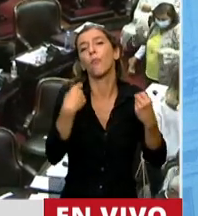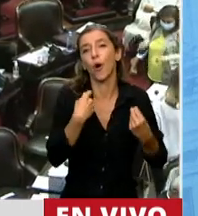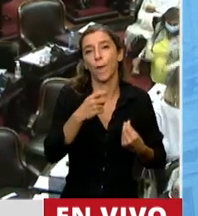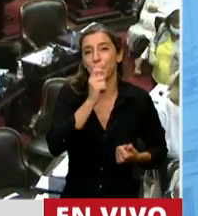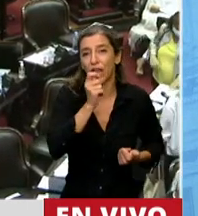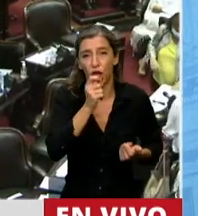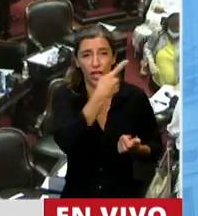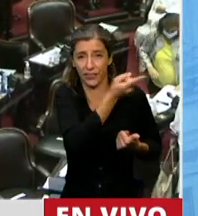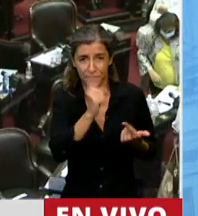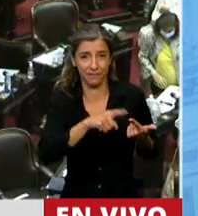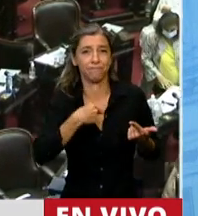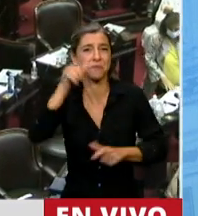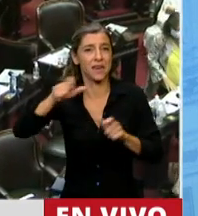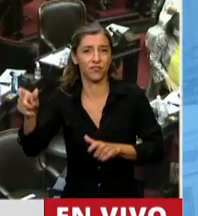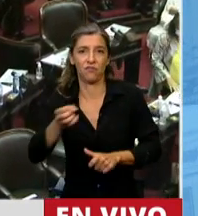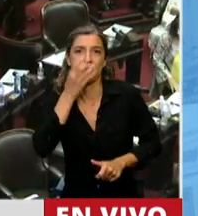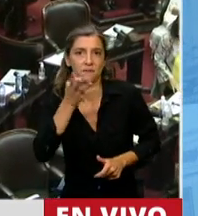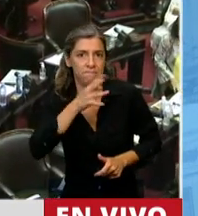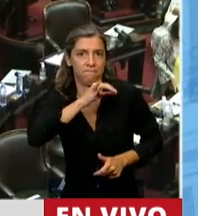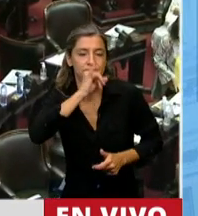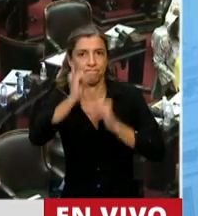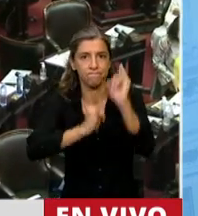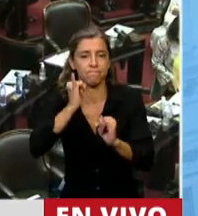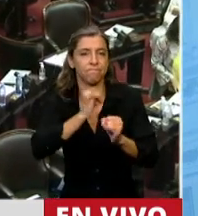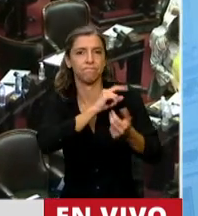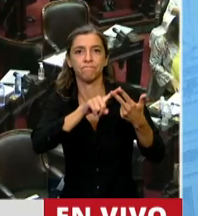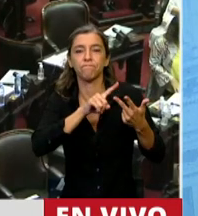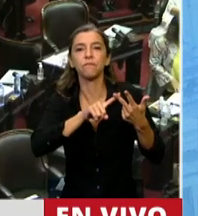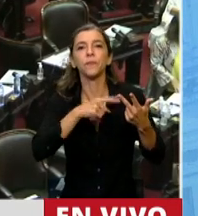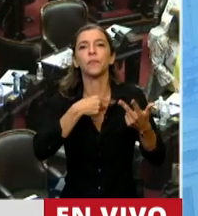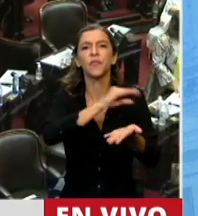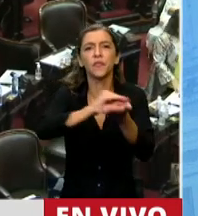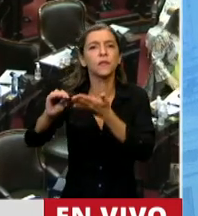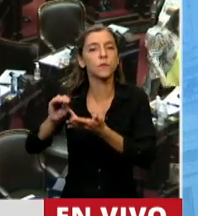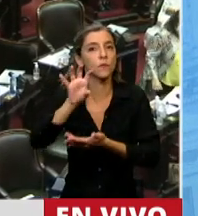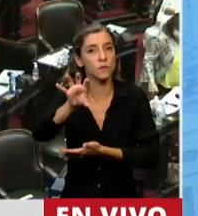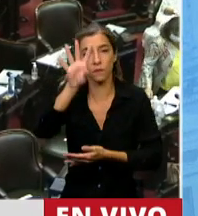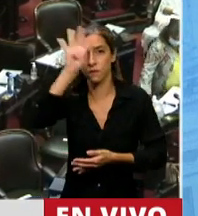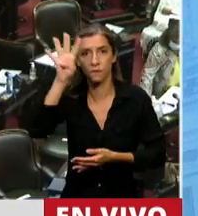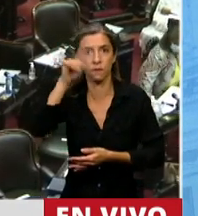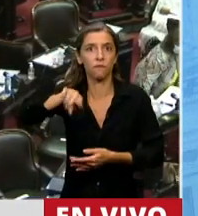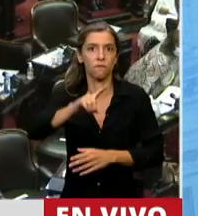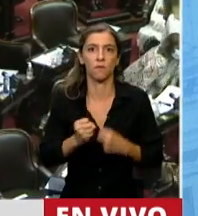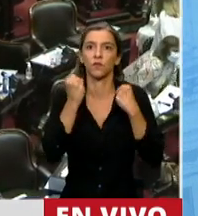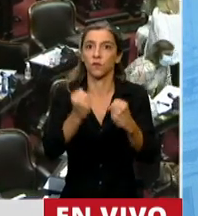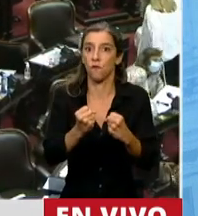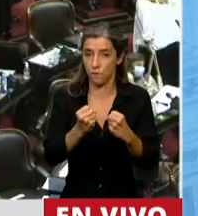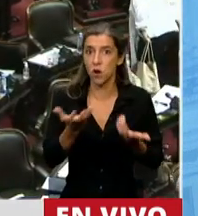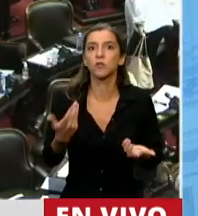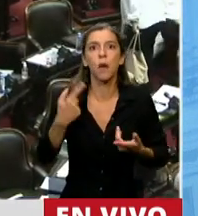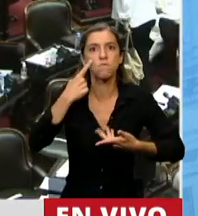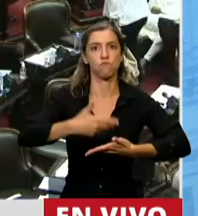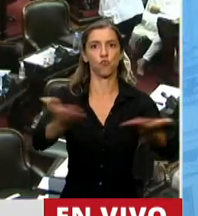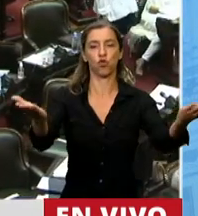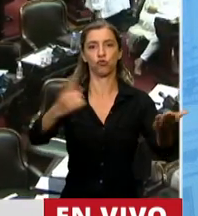por la gente que se animó a hablar, por los diputados de la provincia de Formosa que están haciendo un gran esfuerzo para visibilizar todo